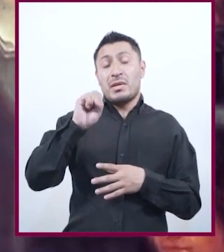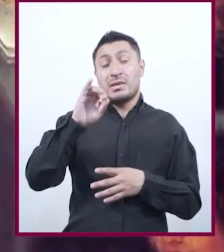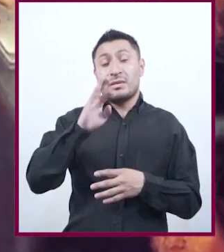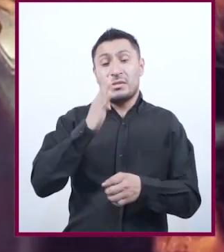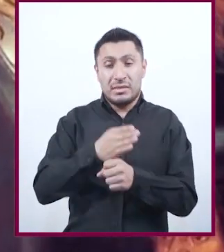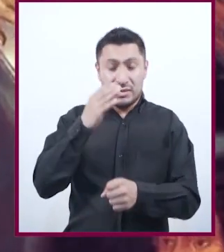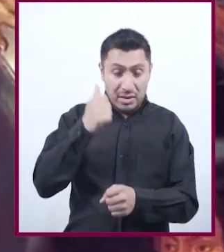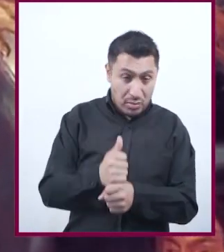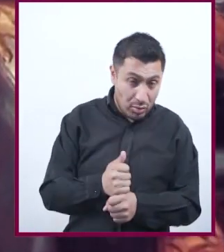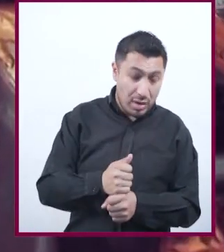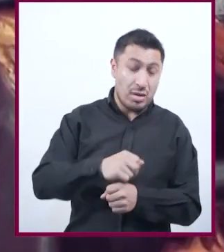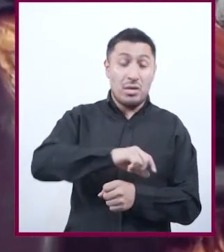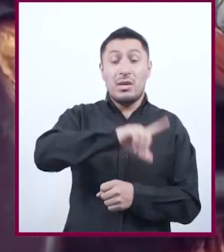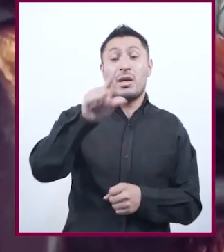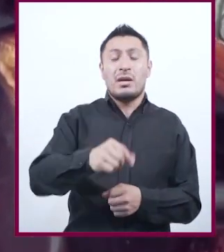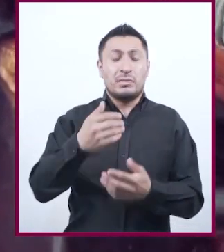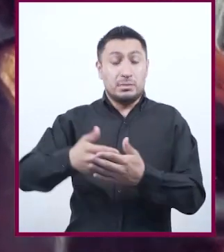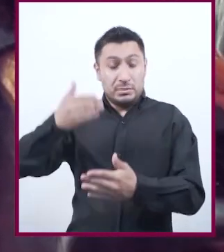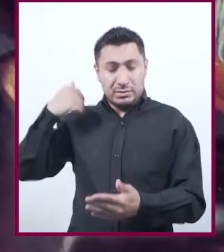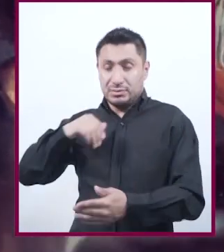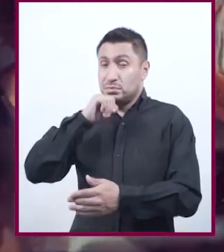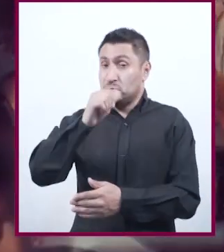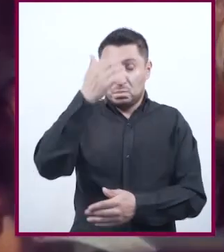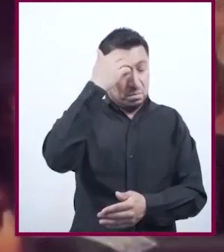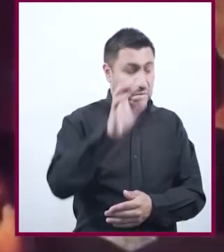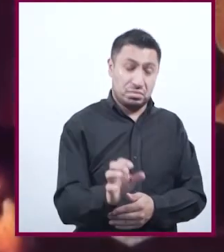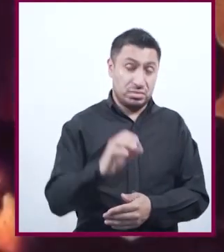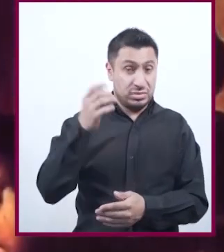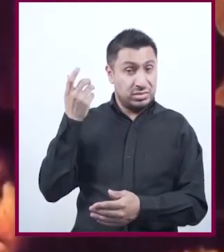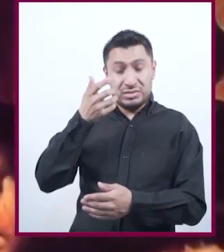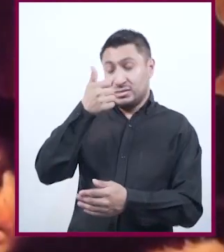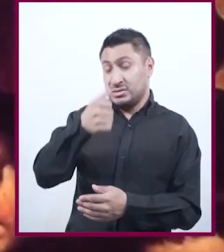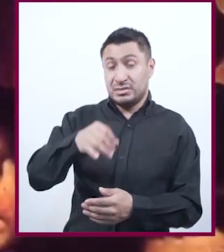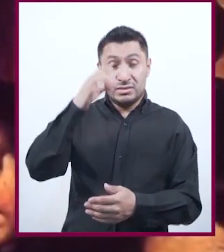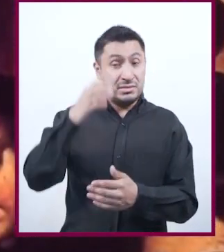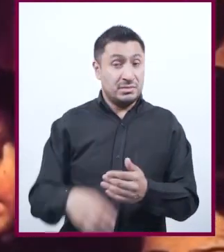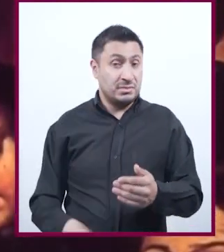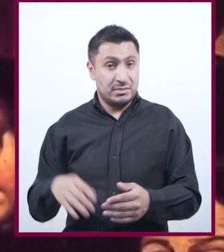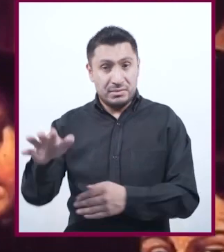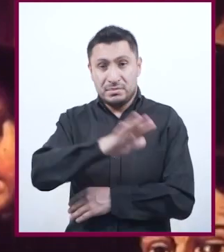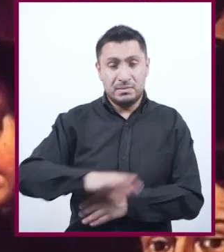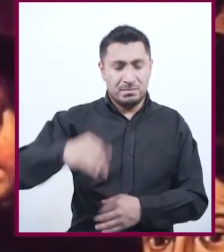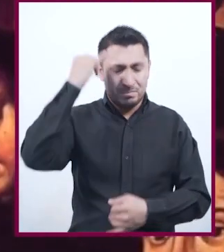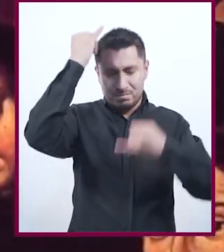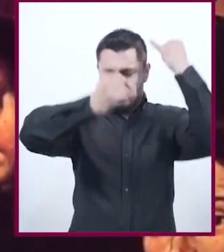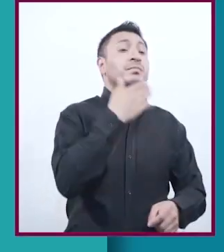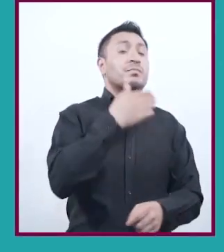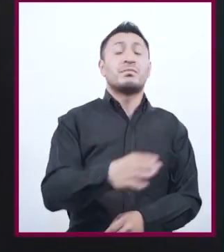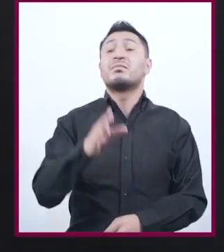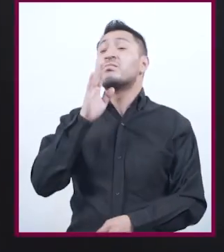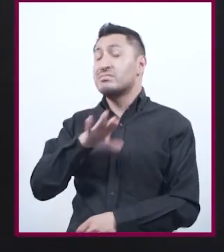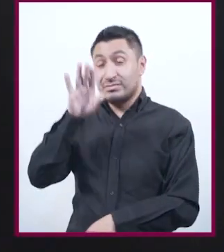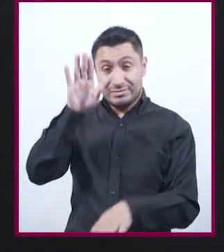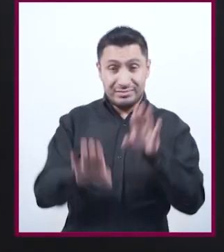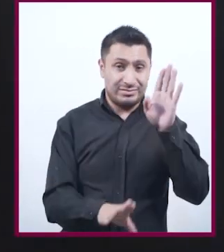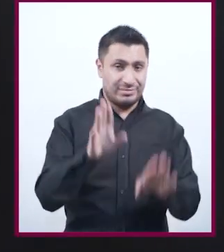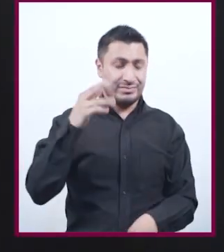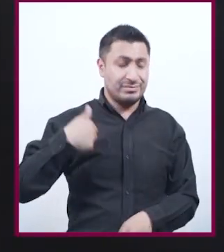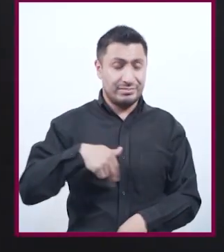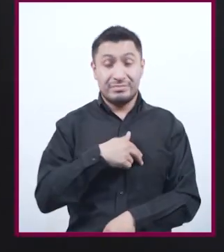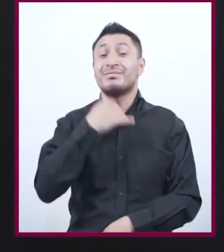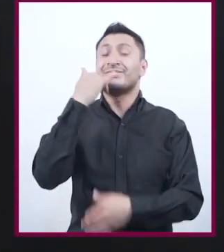ahí acaba en el terreno de lo fantasioso, acaba en el terreno de que yo le echo de mi cosecha, ¿no?